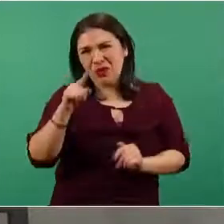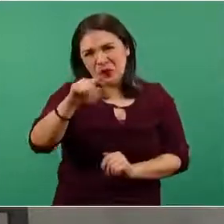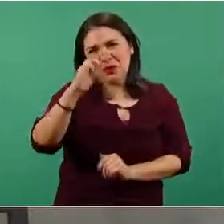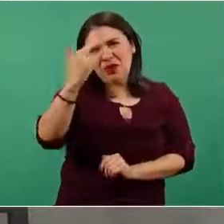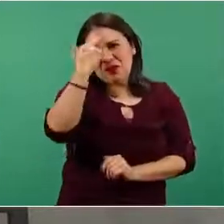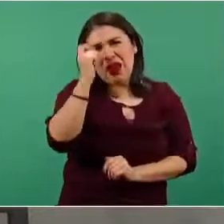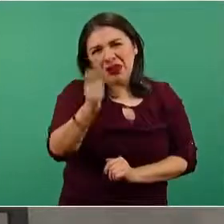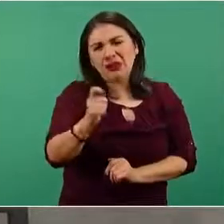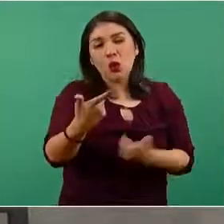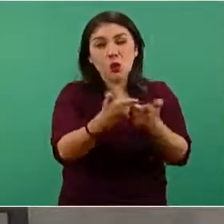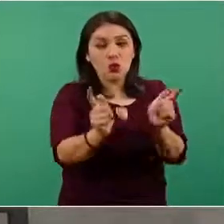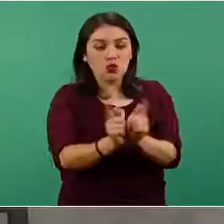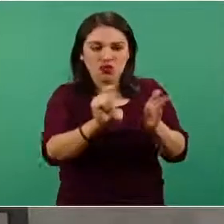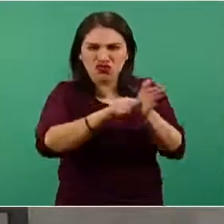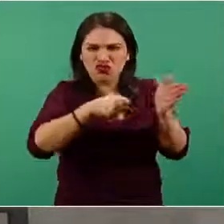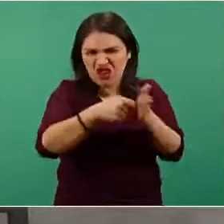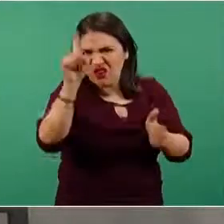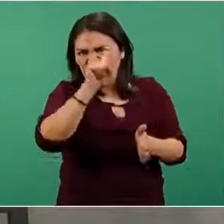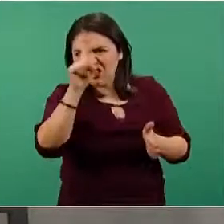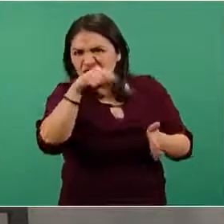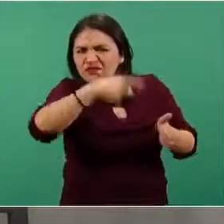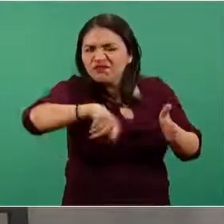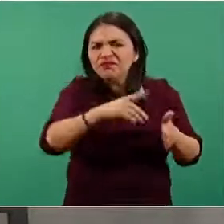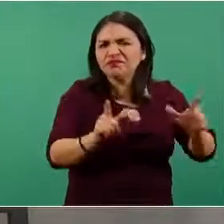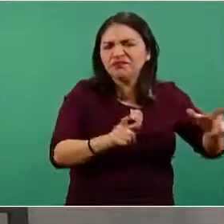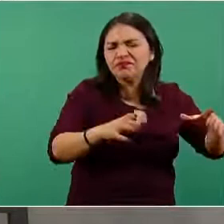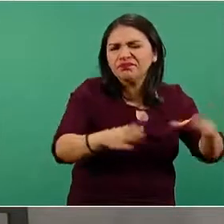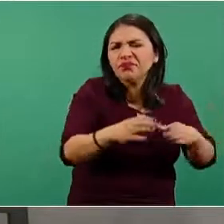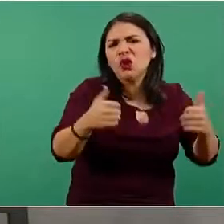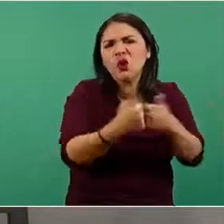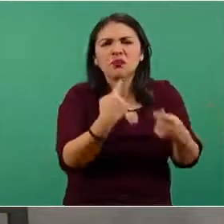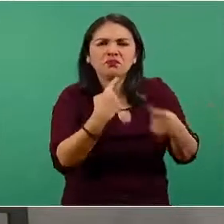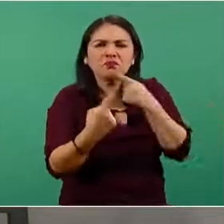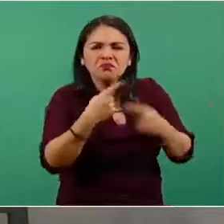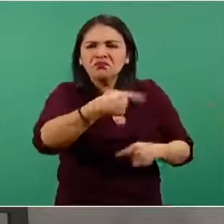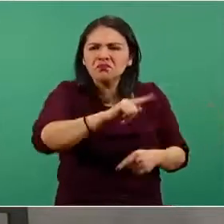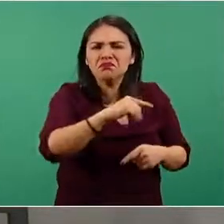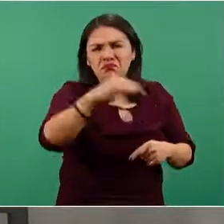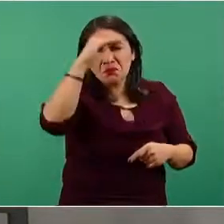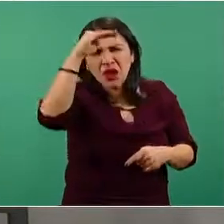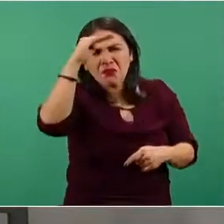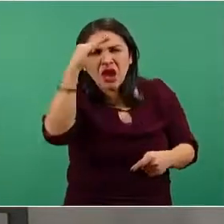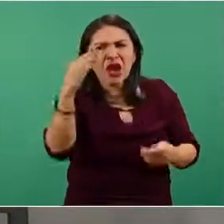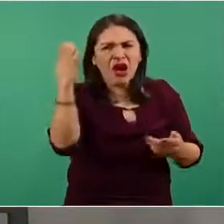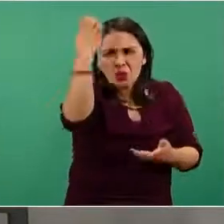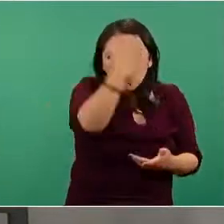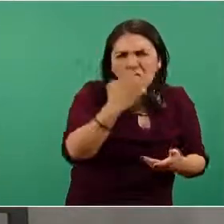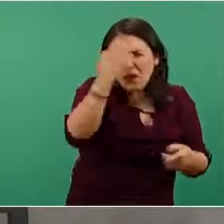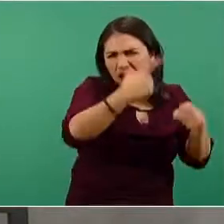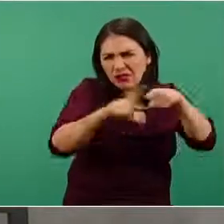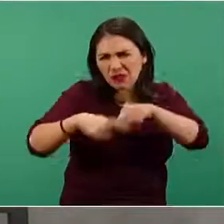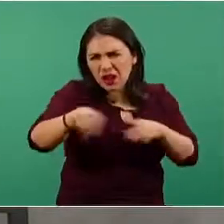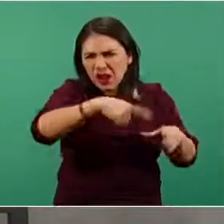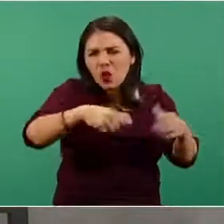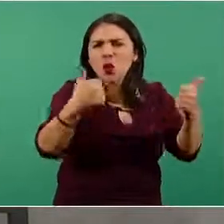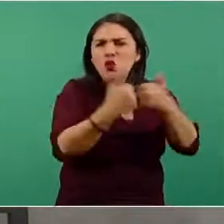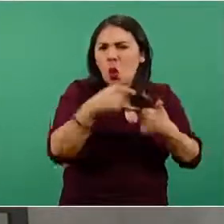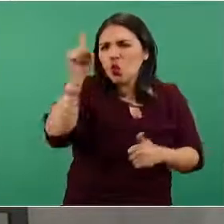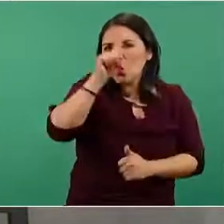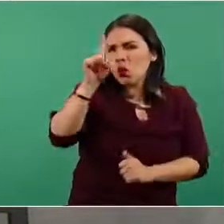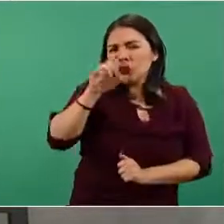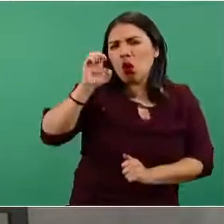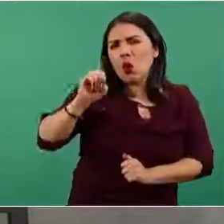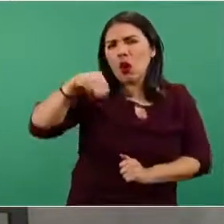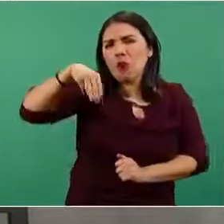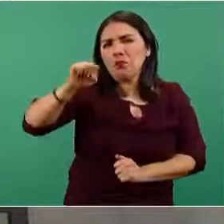Recordarán que nuestro grupo técnico asesor, siguiendo sus propias convicciones y su propia evidencia científica, además de las recomendaciones de